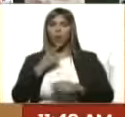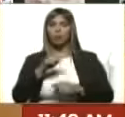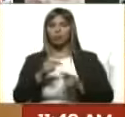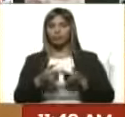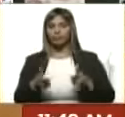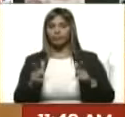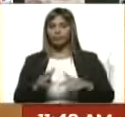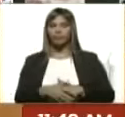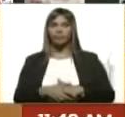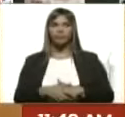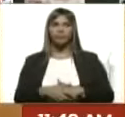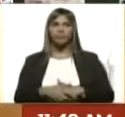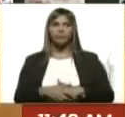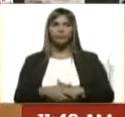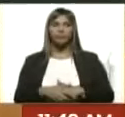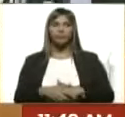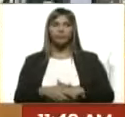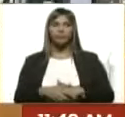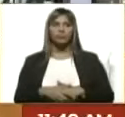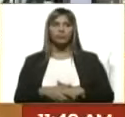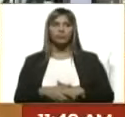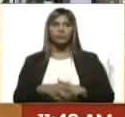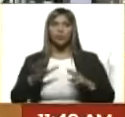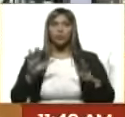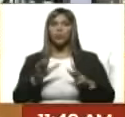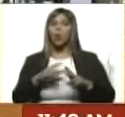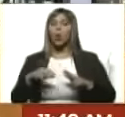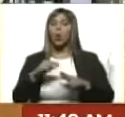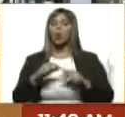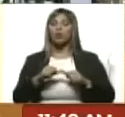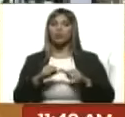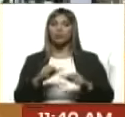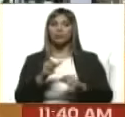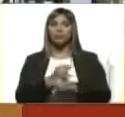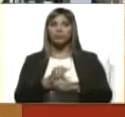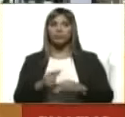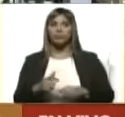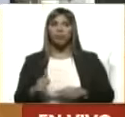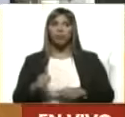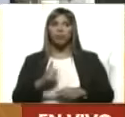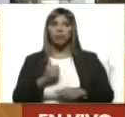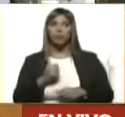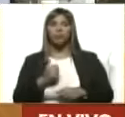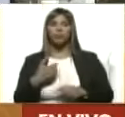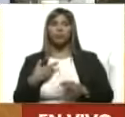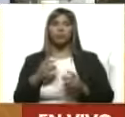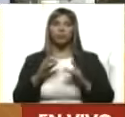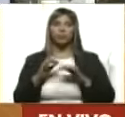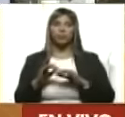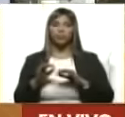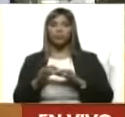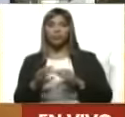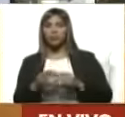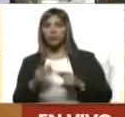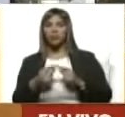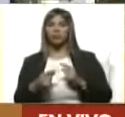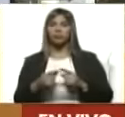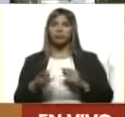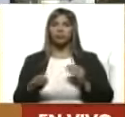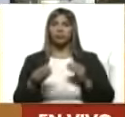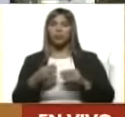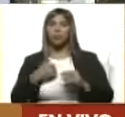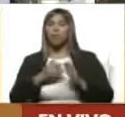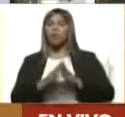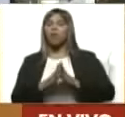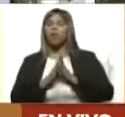funcionamiento. 8 horas de trabajo continuo. Ahí aprovechemos, llevemos a nuestra gente, acordémonos, por favor, les